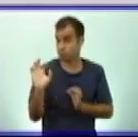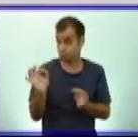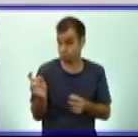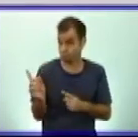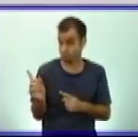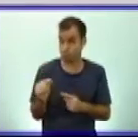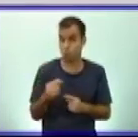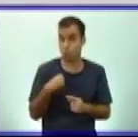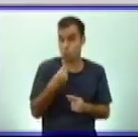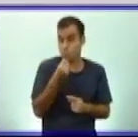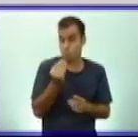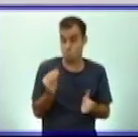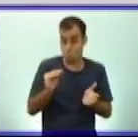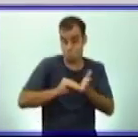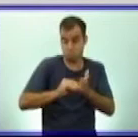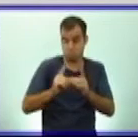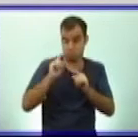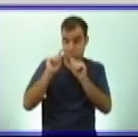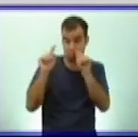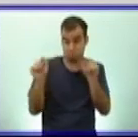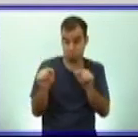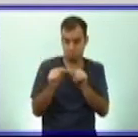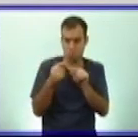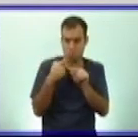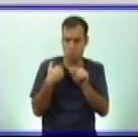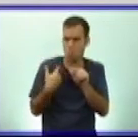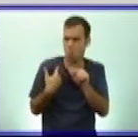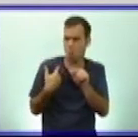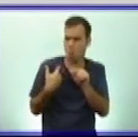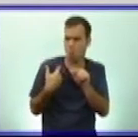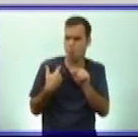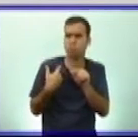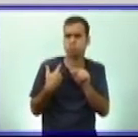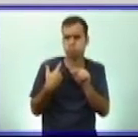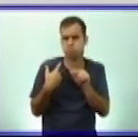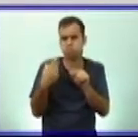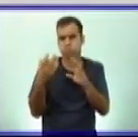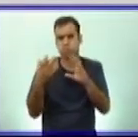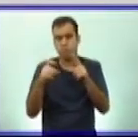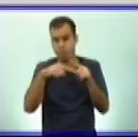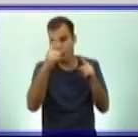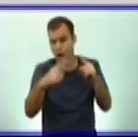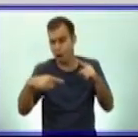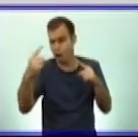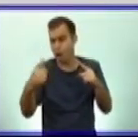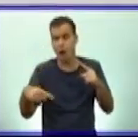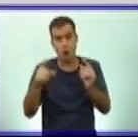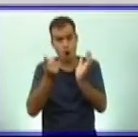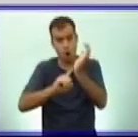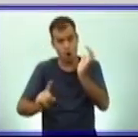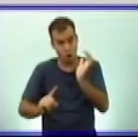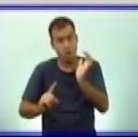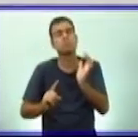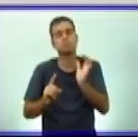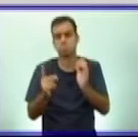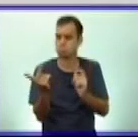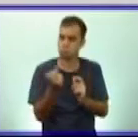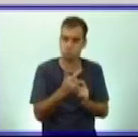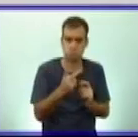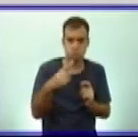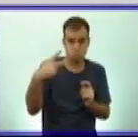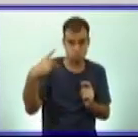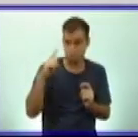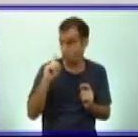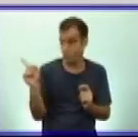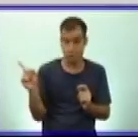mi circuito el comportamiento de las oscilaciones de la tensión y de la corriente de estas dos formas. Y quiero